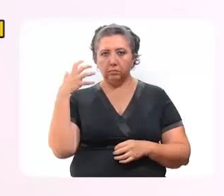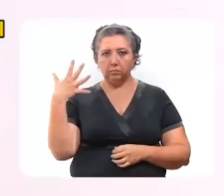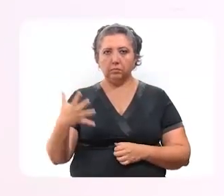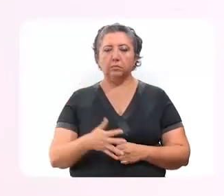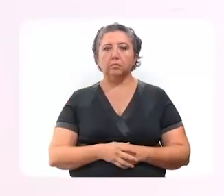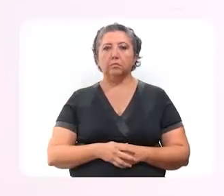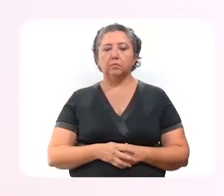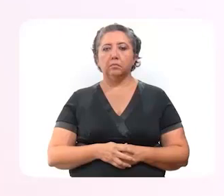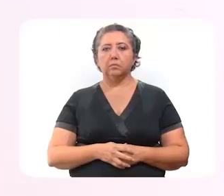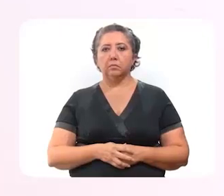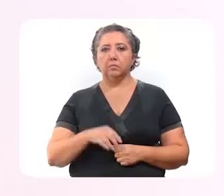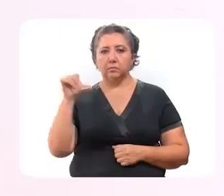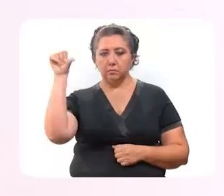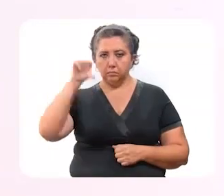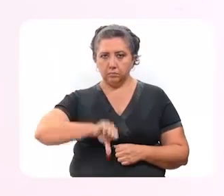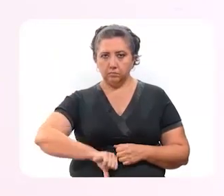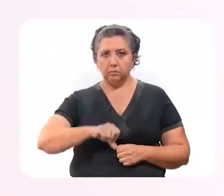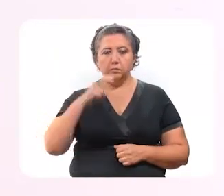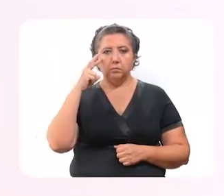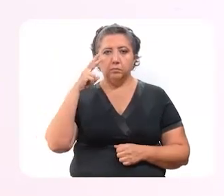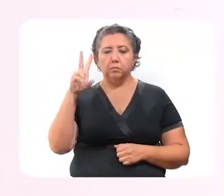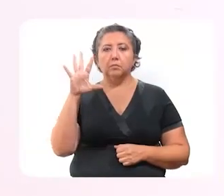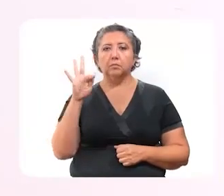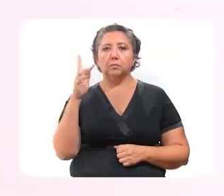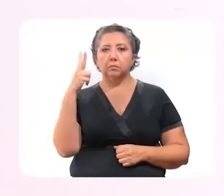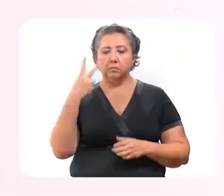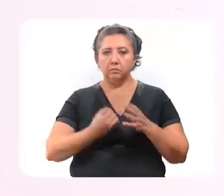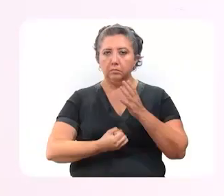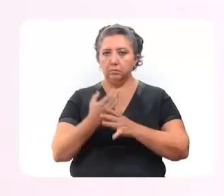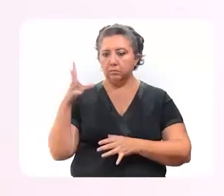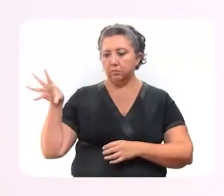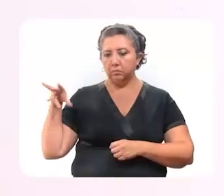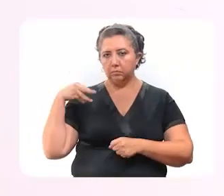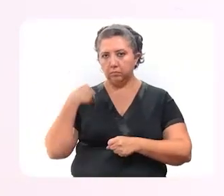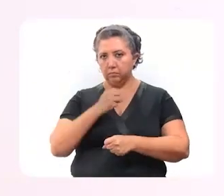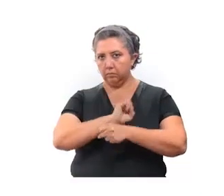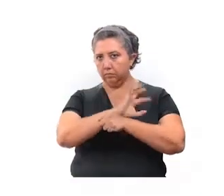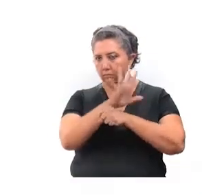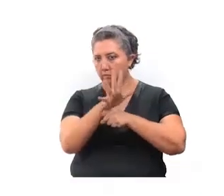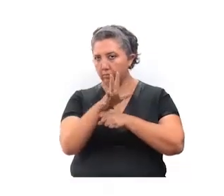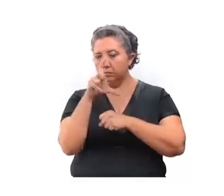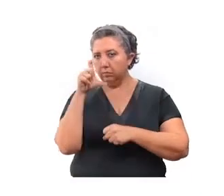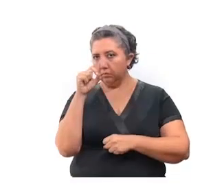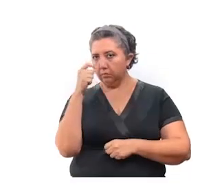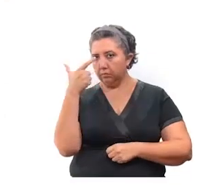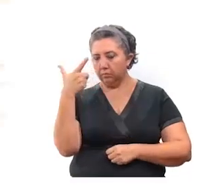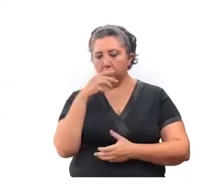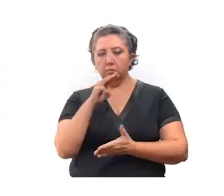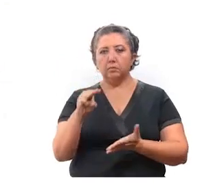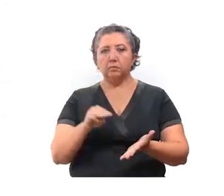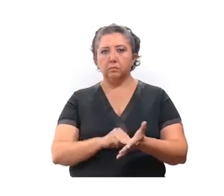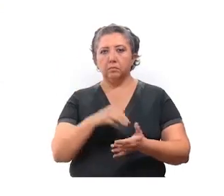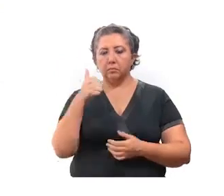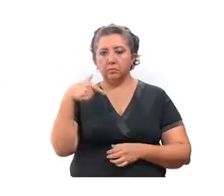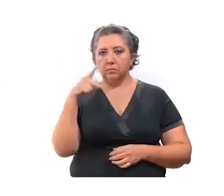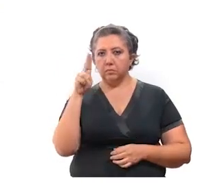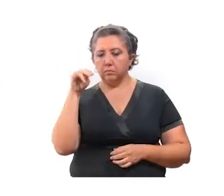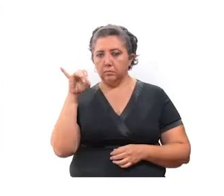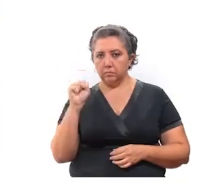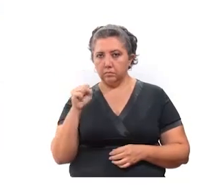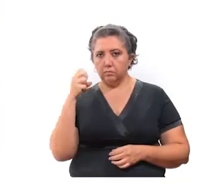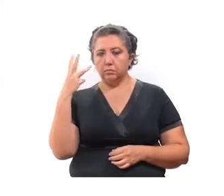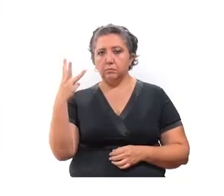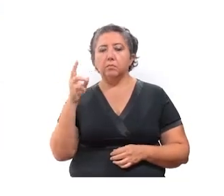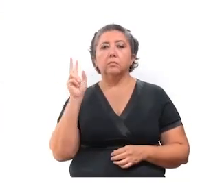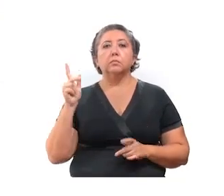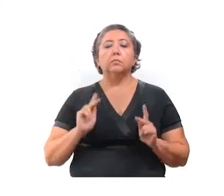76.865. Hoy se detectaron 42 nuevos contagios de coronavirus, 27 en Mérida, 6 en Canacín,